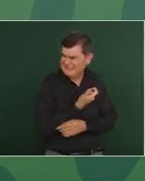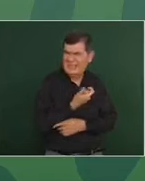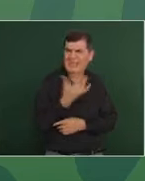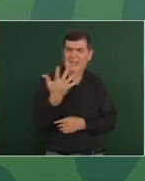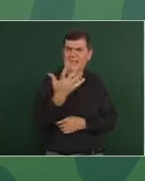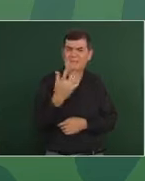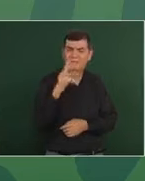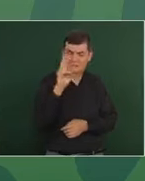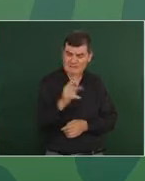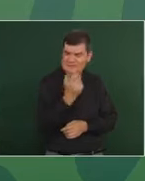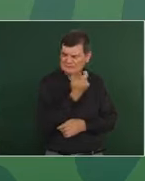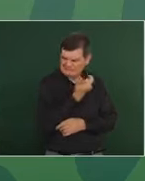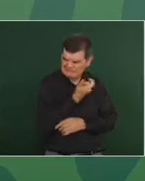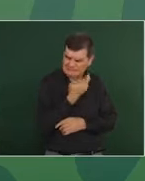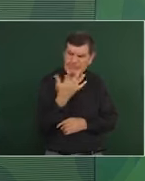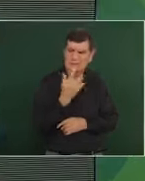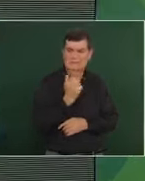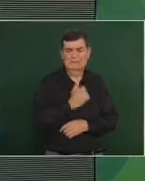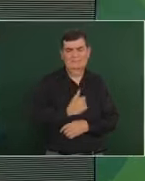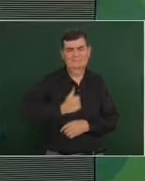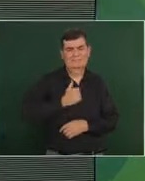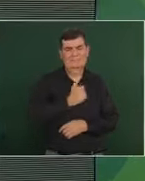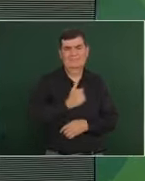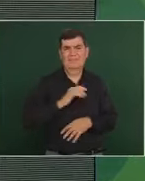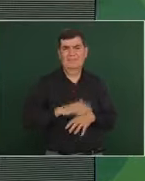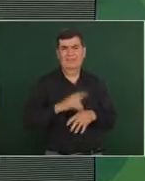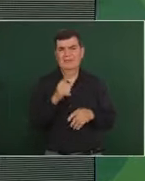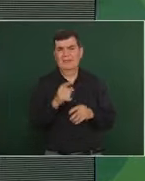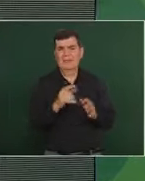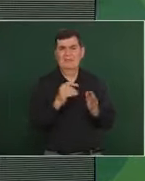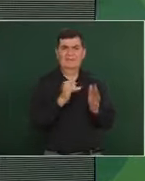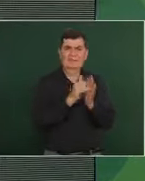muy lamentable que las plataformas